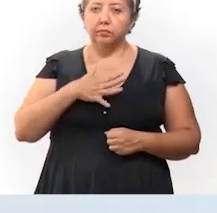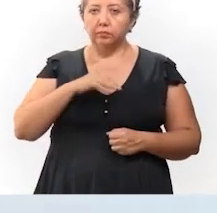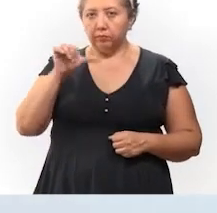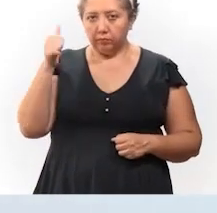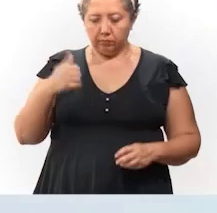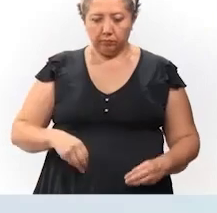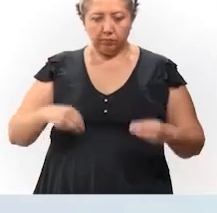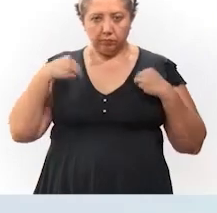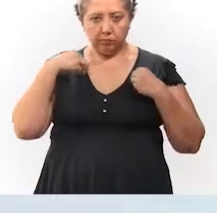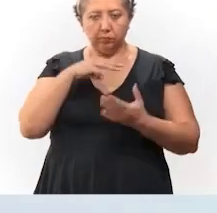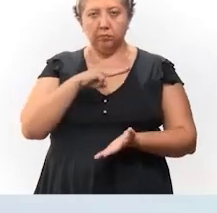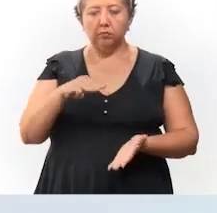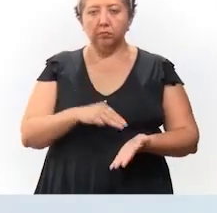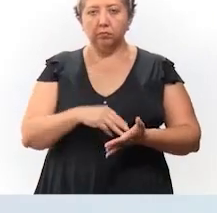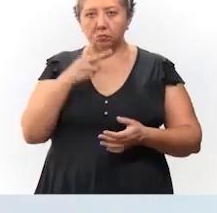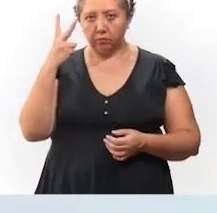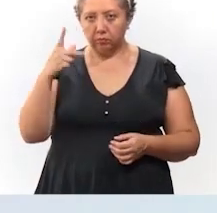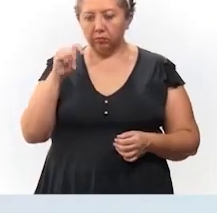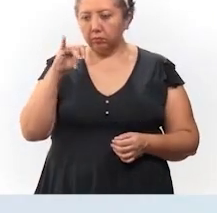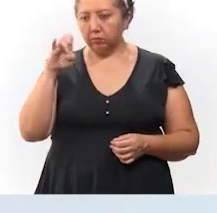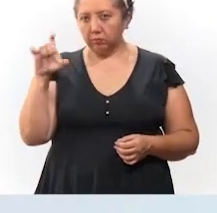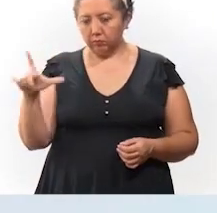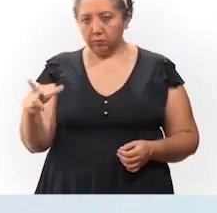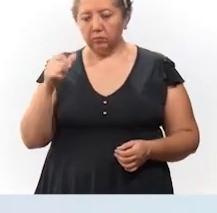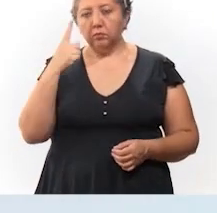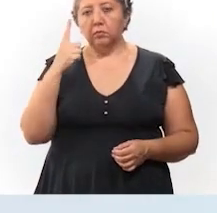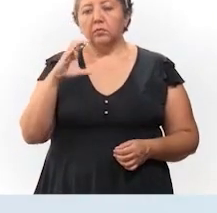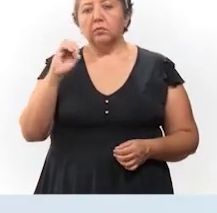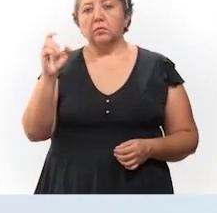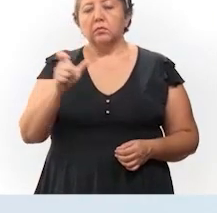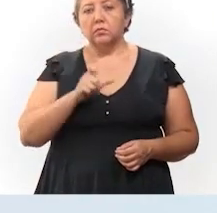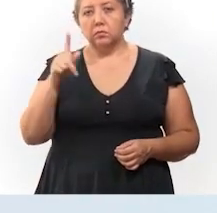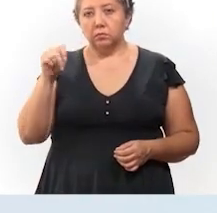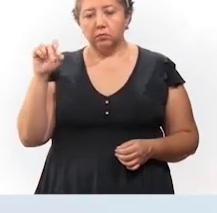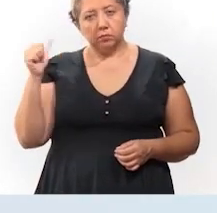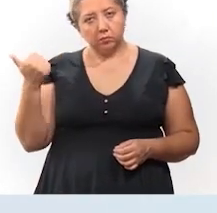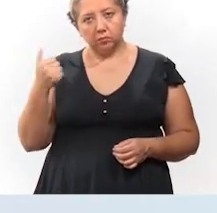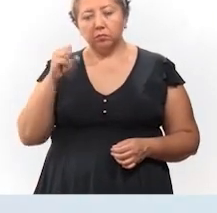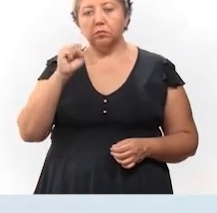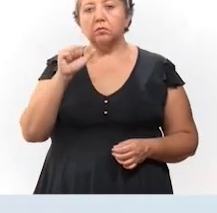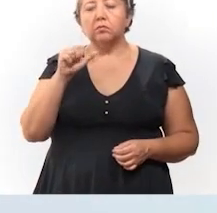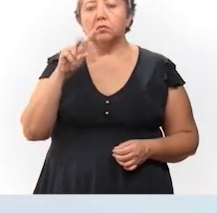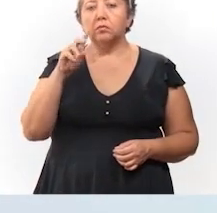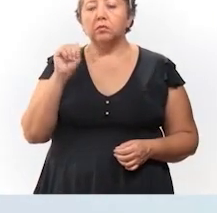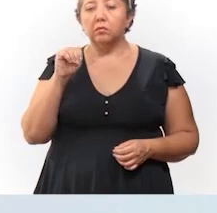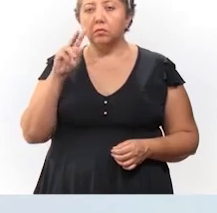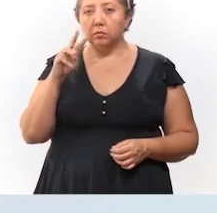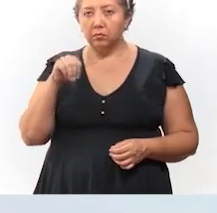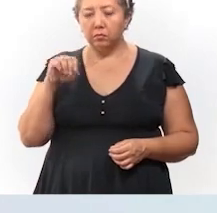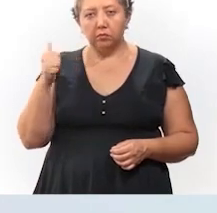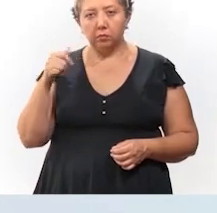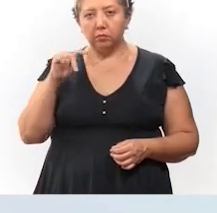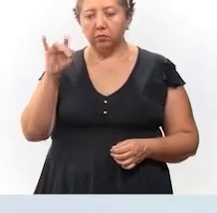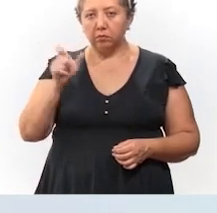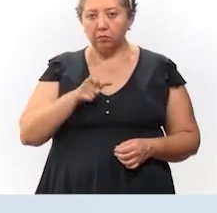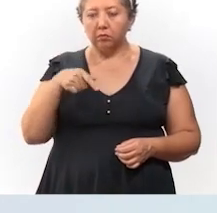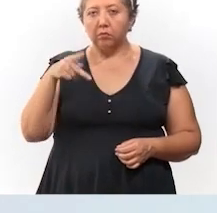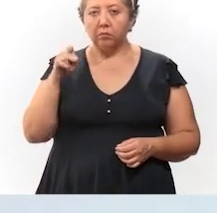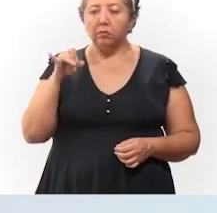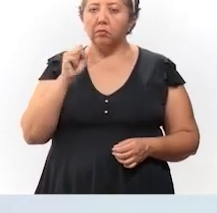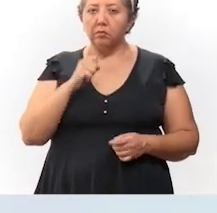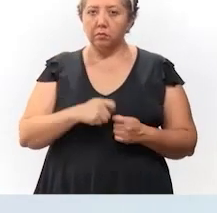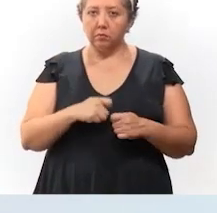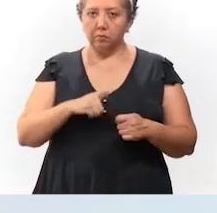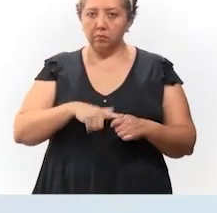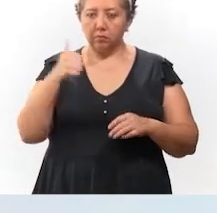11 residían en Mérida, 2 en Ticul, 1 en Oxcuxcap, 1 en Zacalup, 1 en Tixcocop. En total